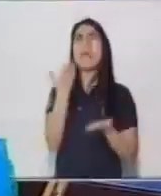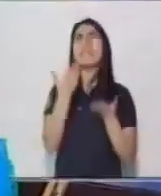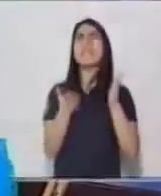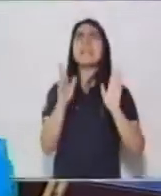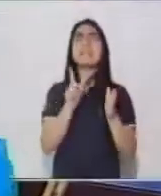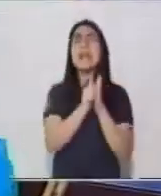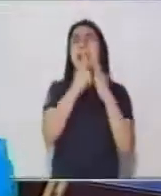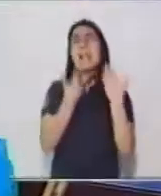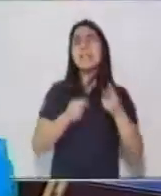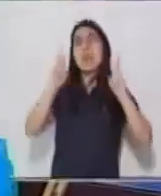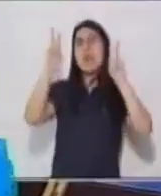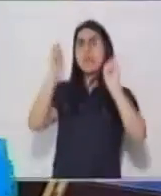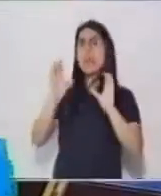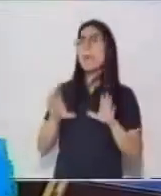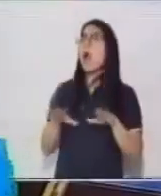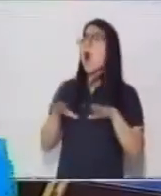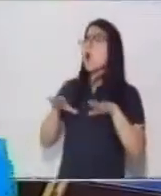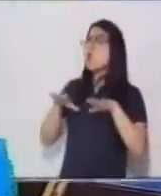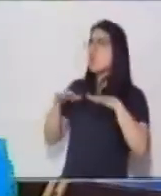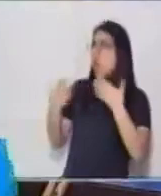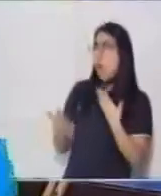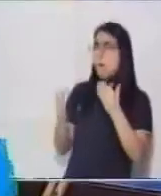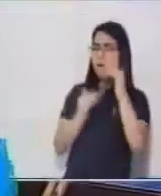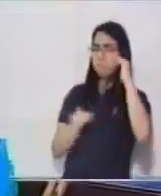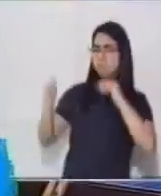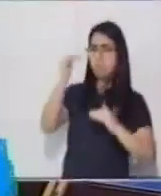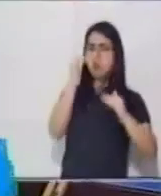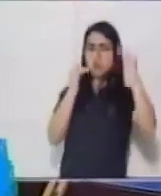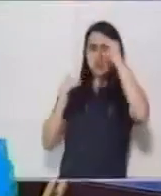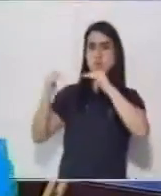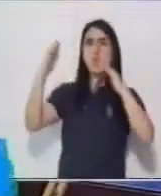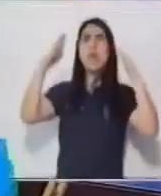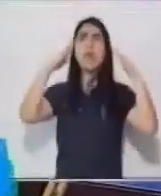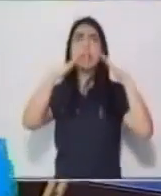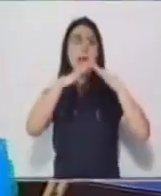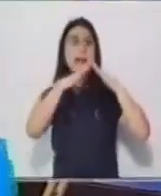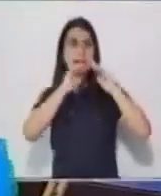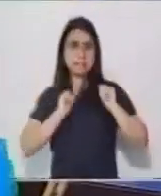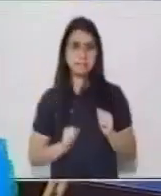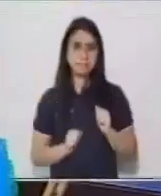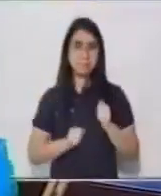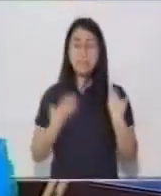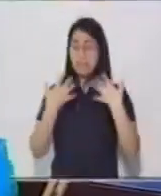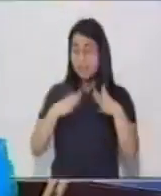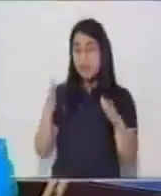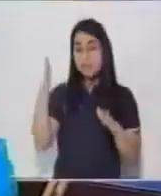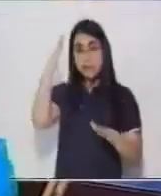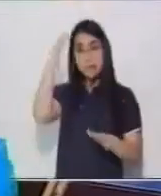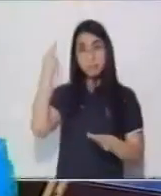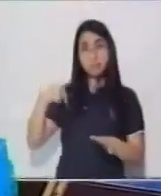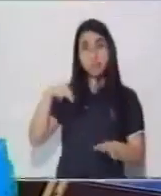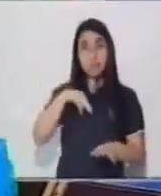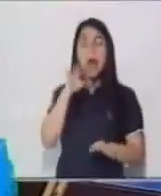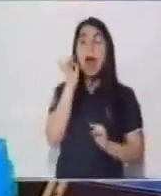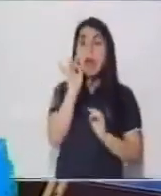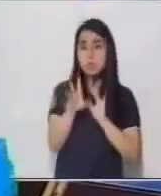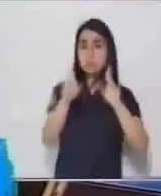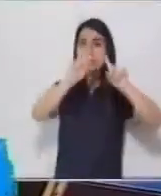Muy bien. Como ya sabemos, hay diferentes tipos de vivienda. Hay quienes que viven como en ranchitos, hay quienes